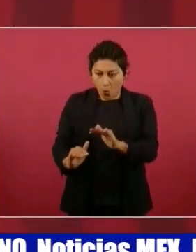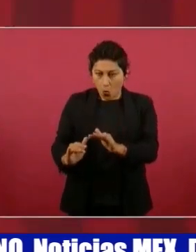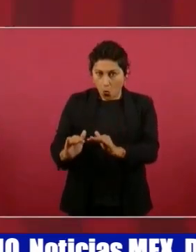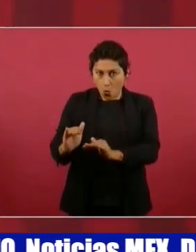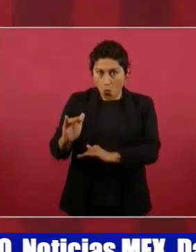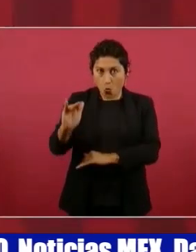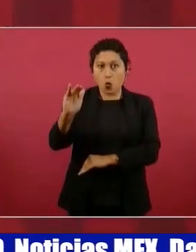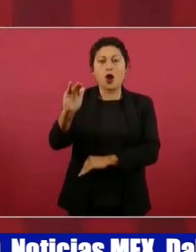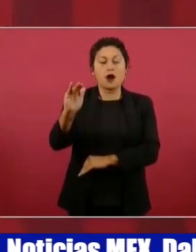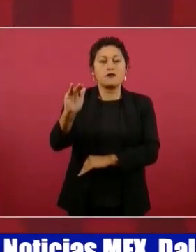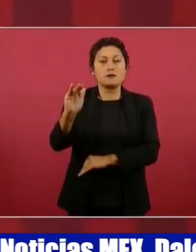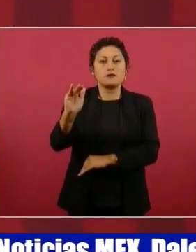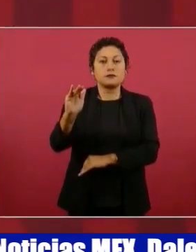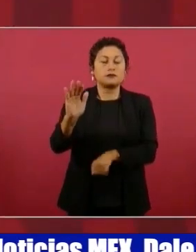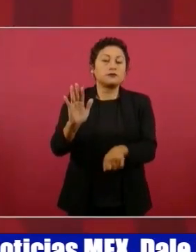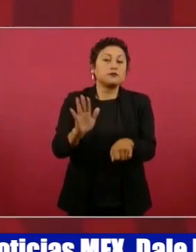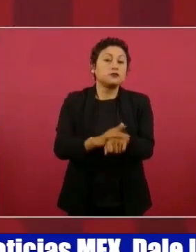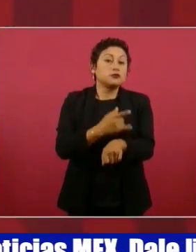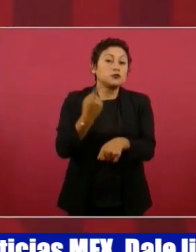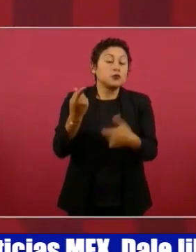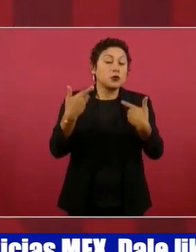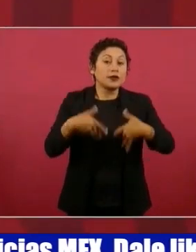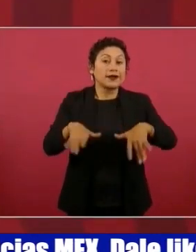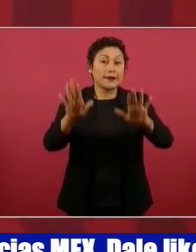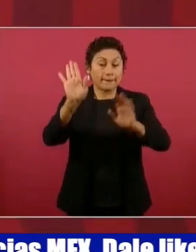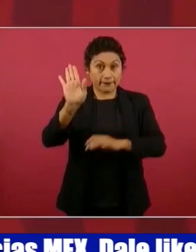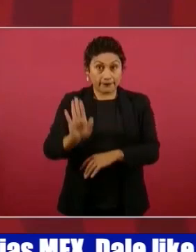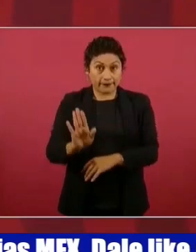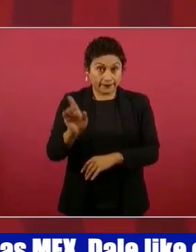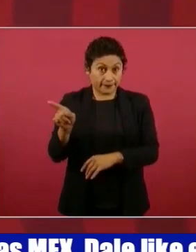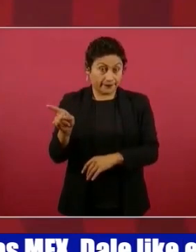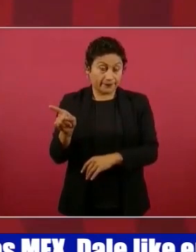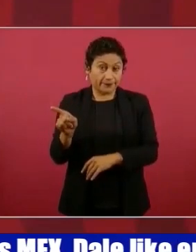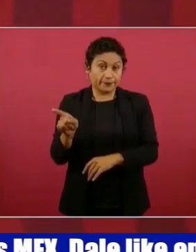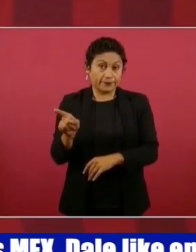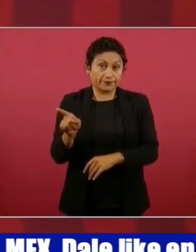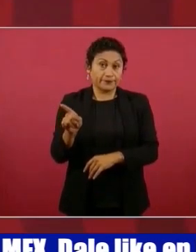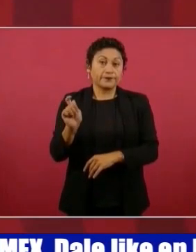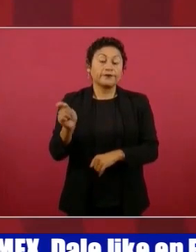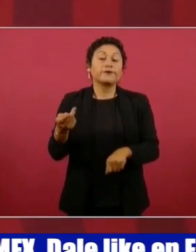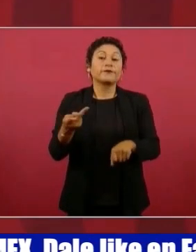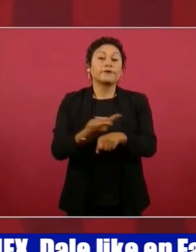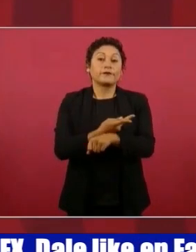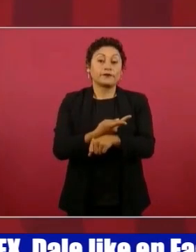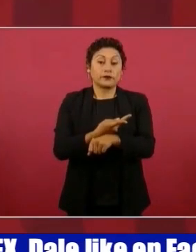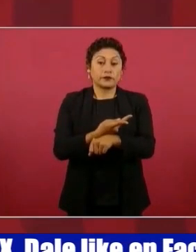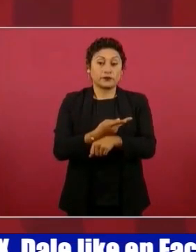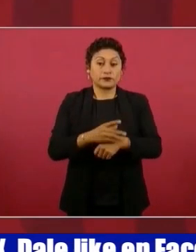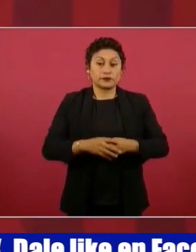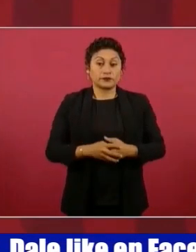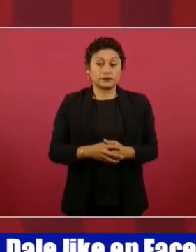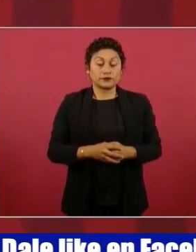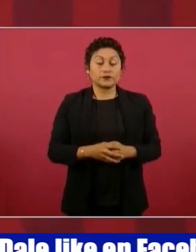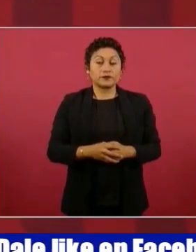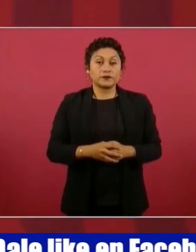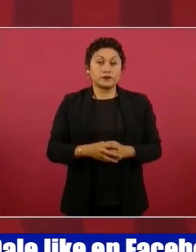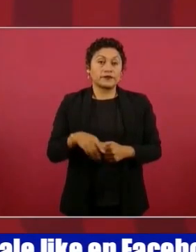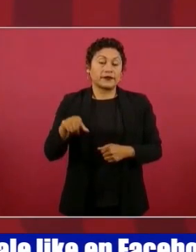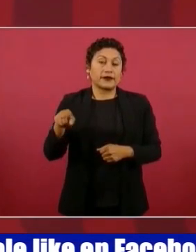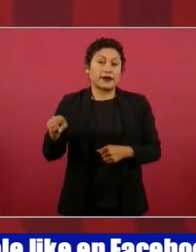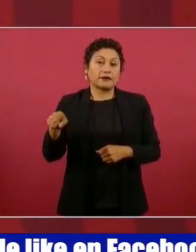se supone que de una mina